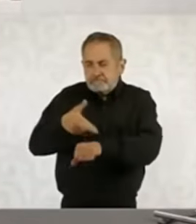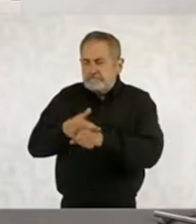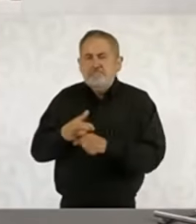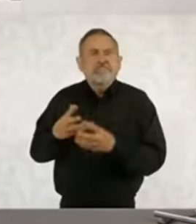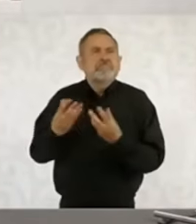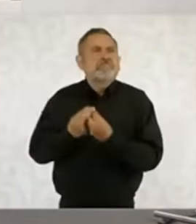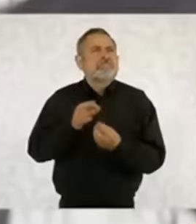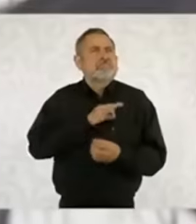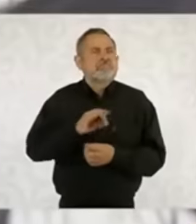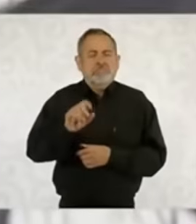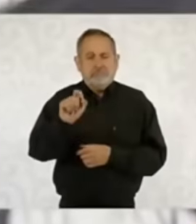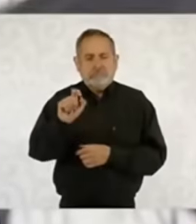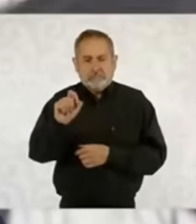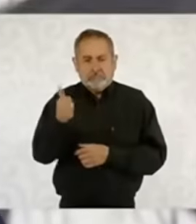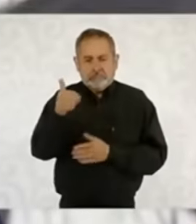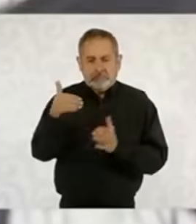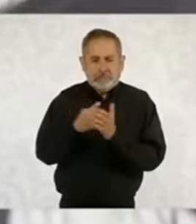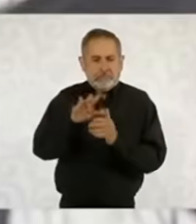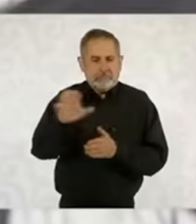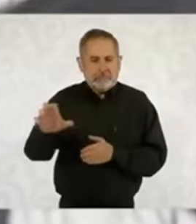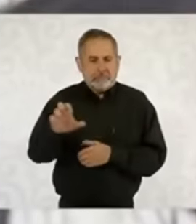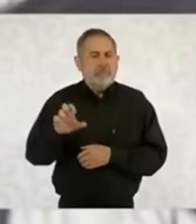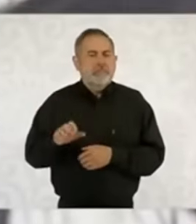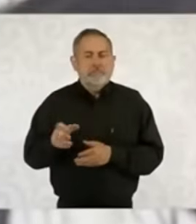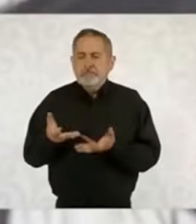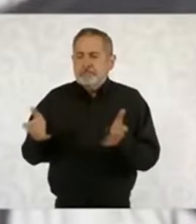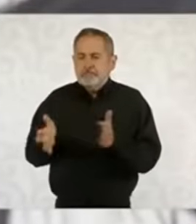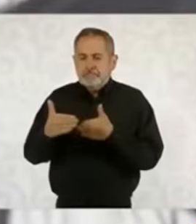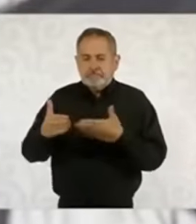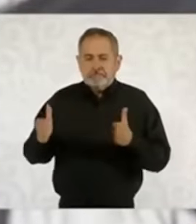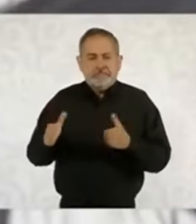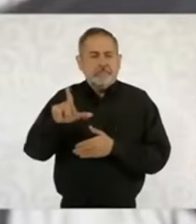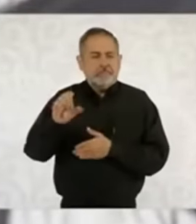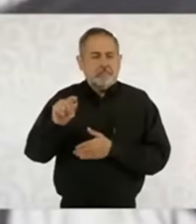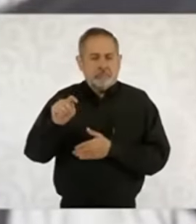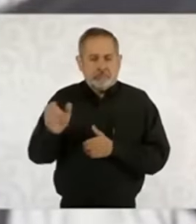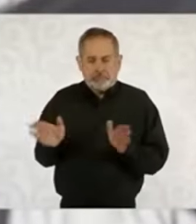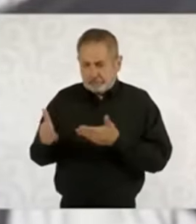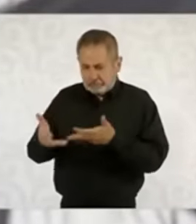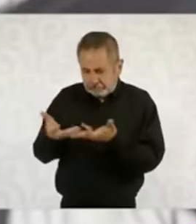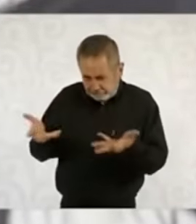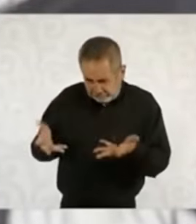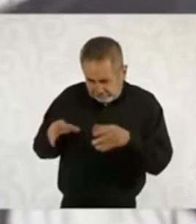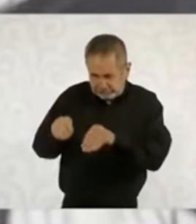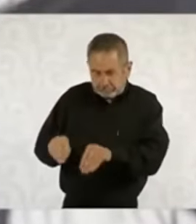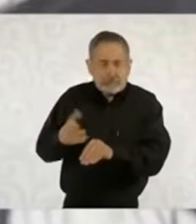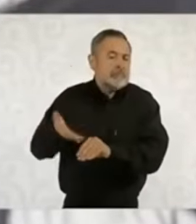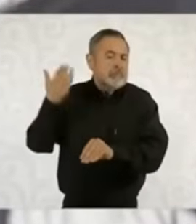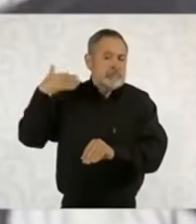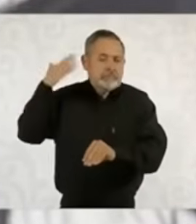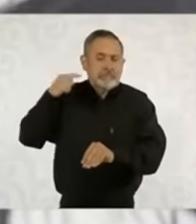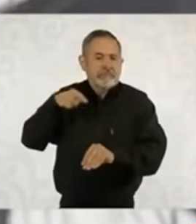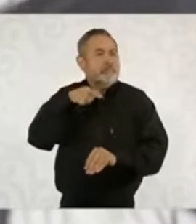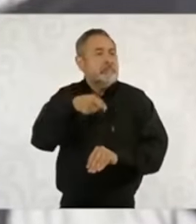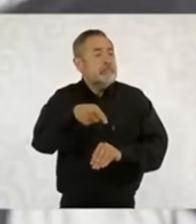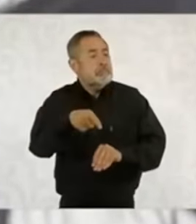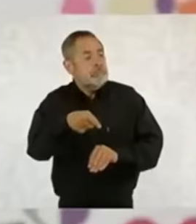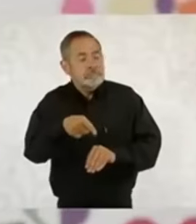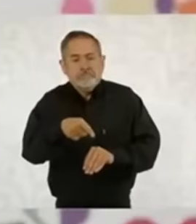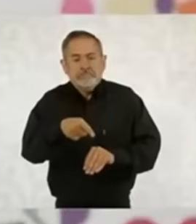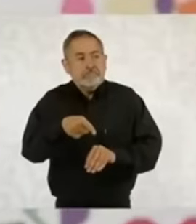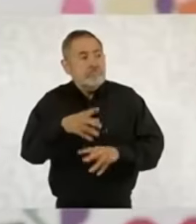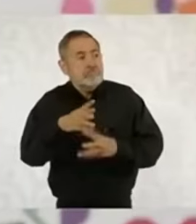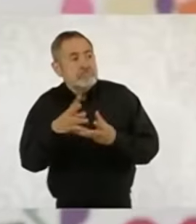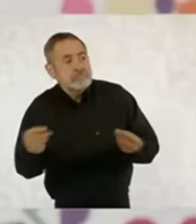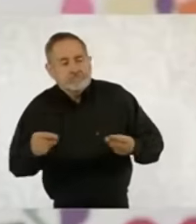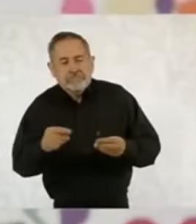tener 26,500 lotes. Por ejemplo, en suelo que ocupaba algún derecho de vía que ya se